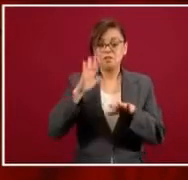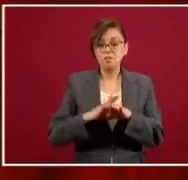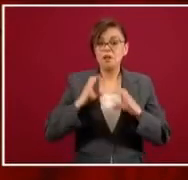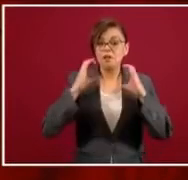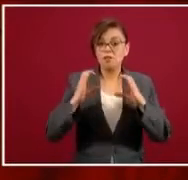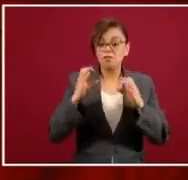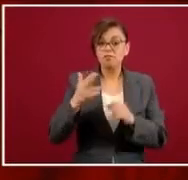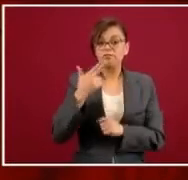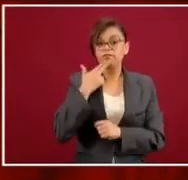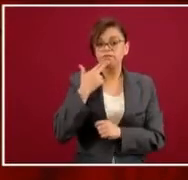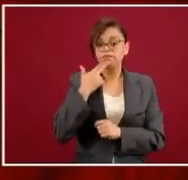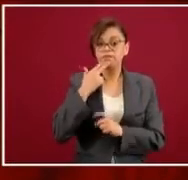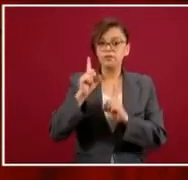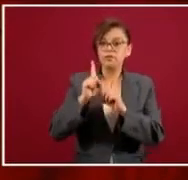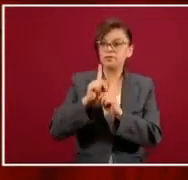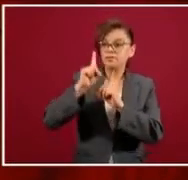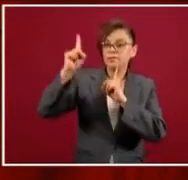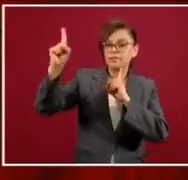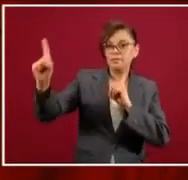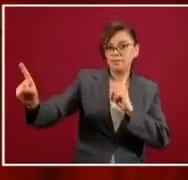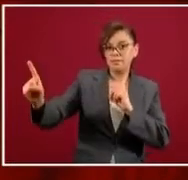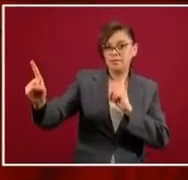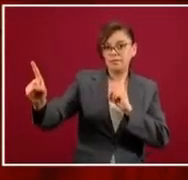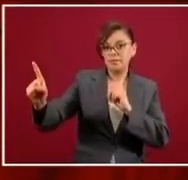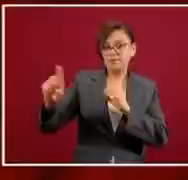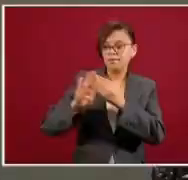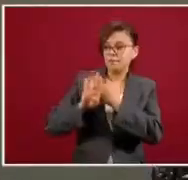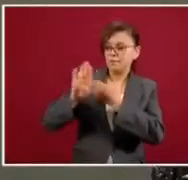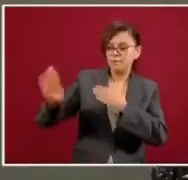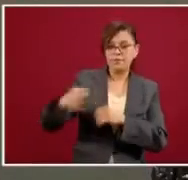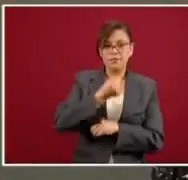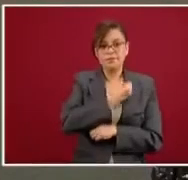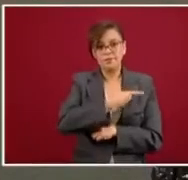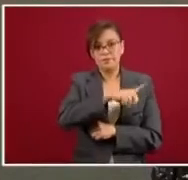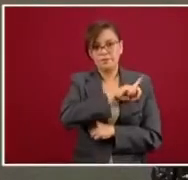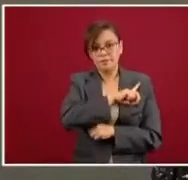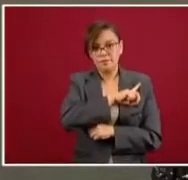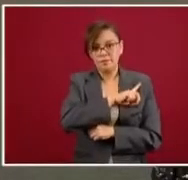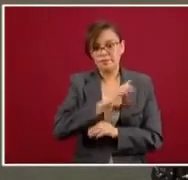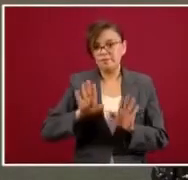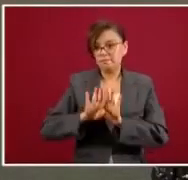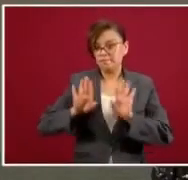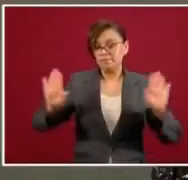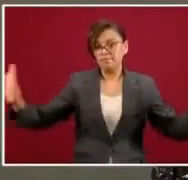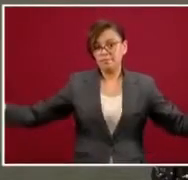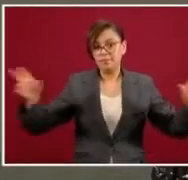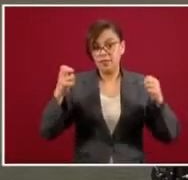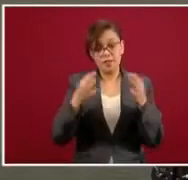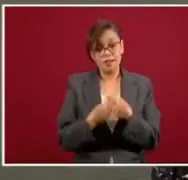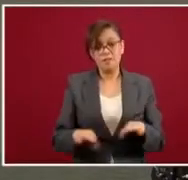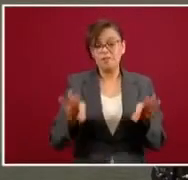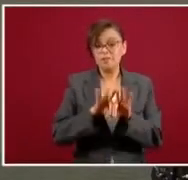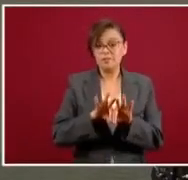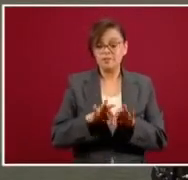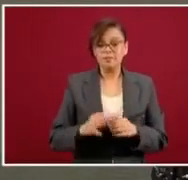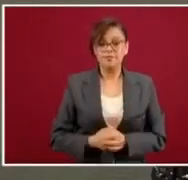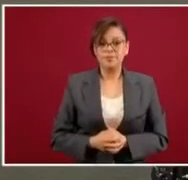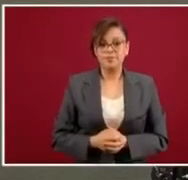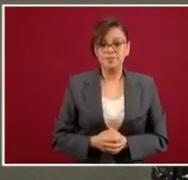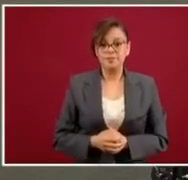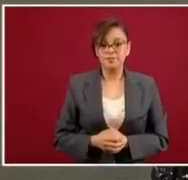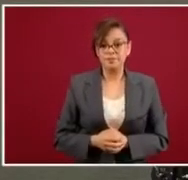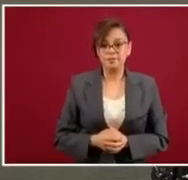de distanciamiento social, de sana distancia. En estas medidas masivas, lo importante es que son